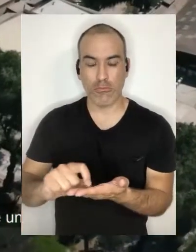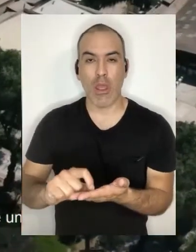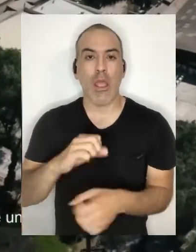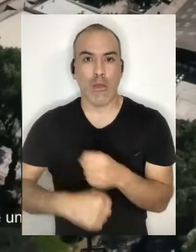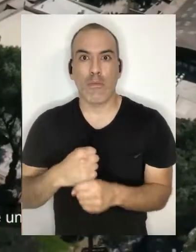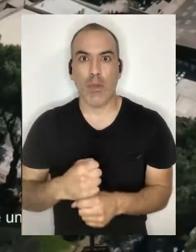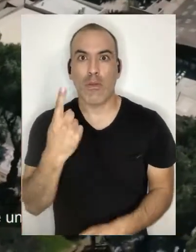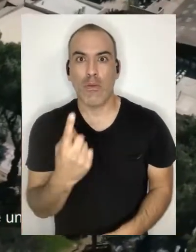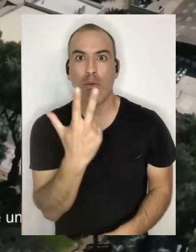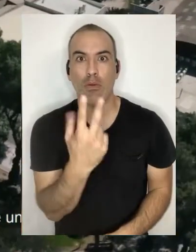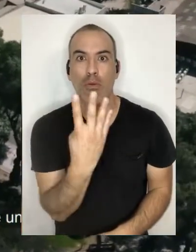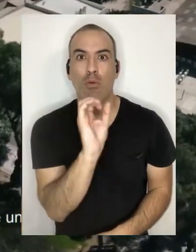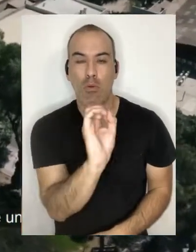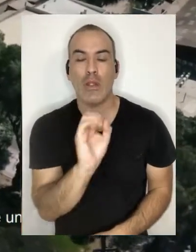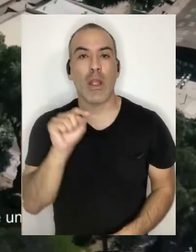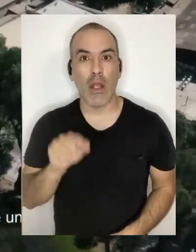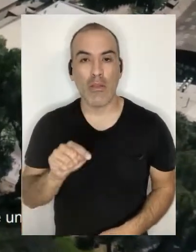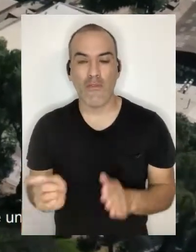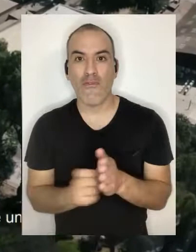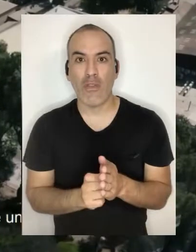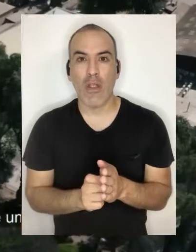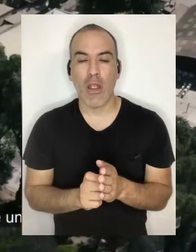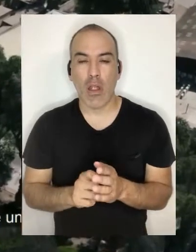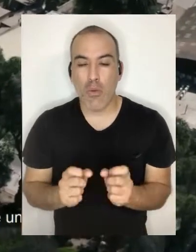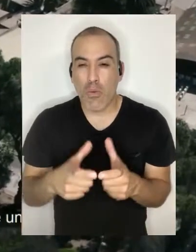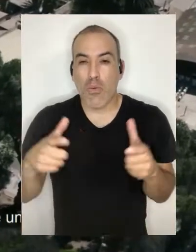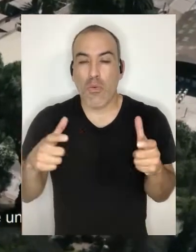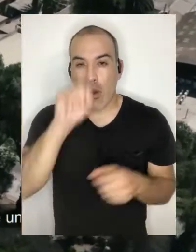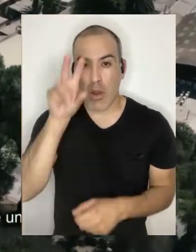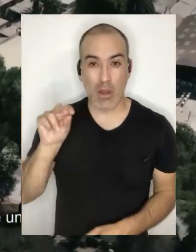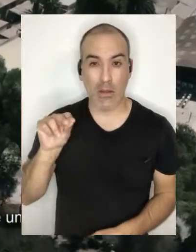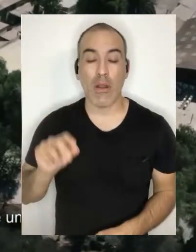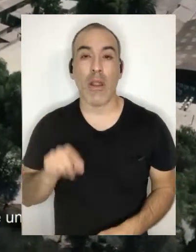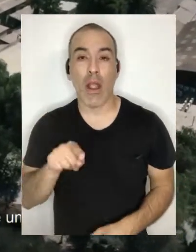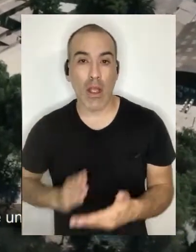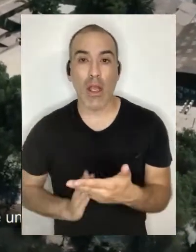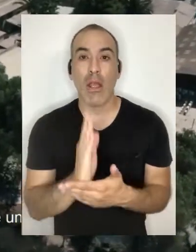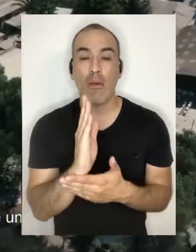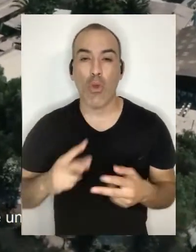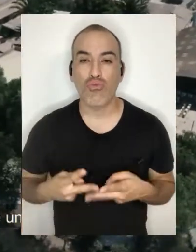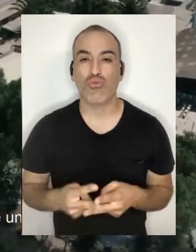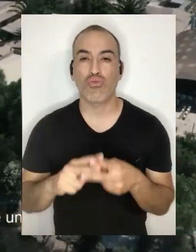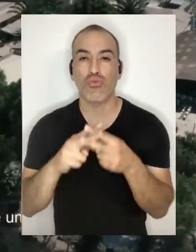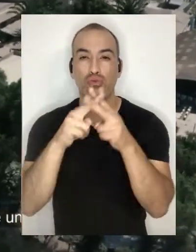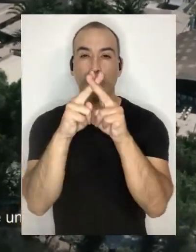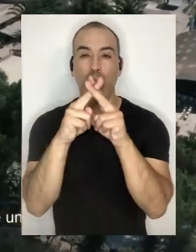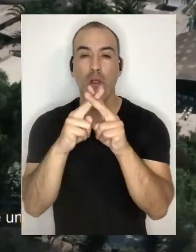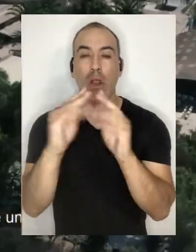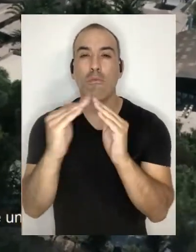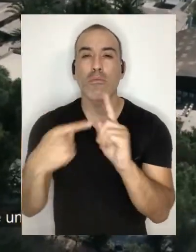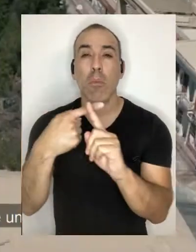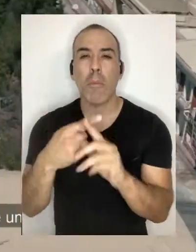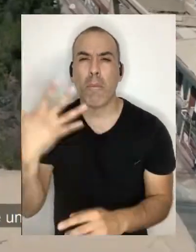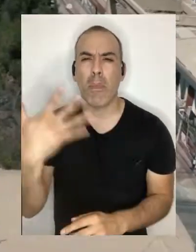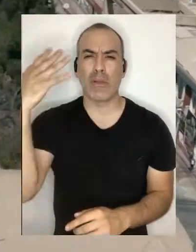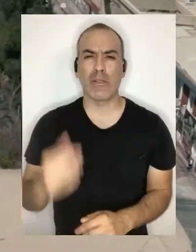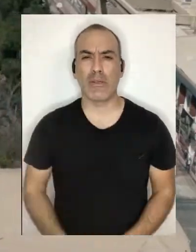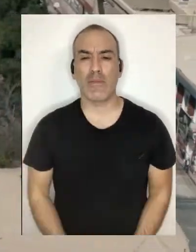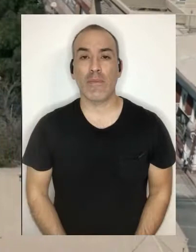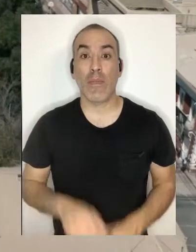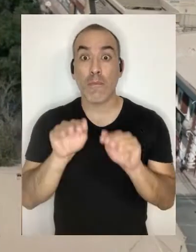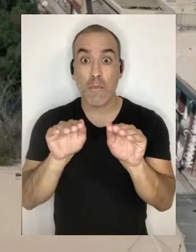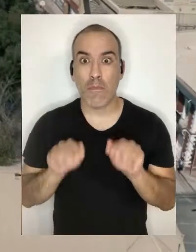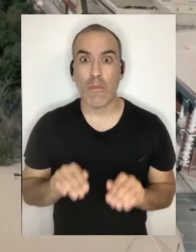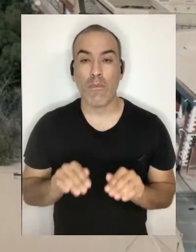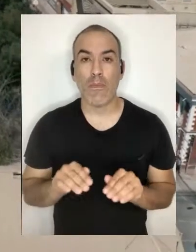año 1840, en pleno auge de la plata, se inicia la construcción de un templo principal,